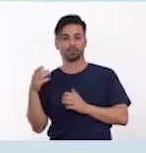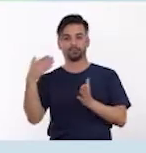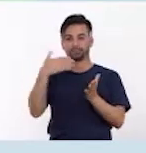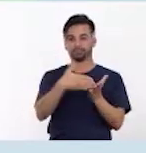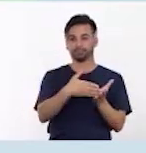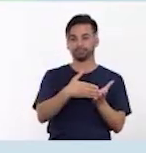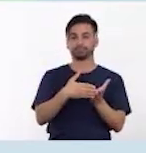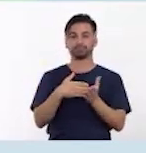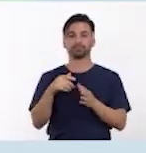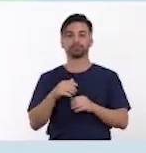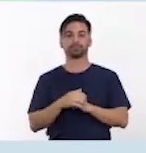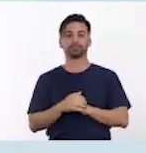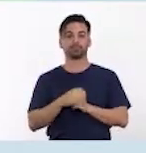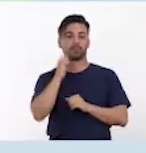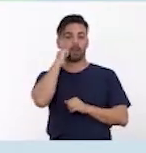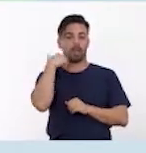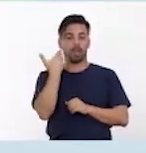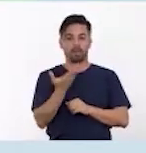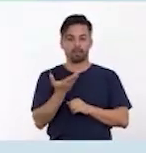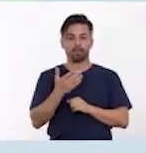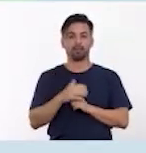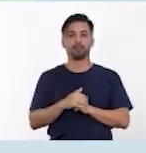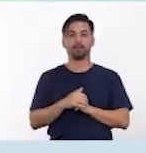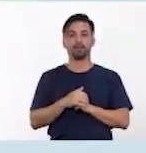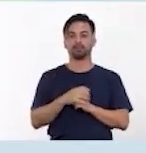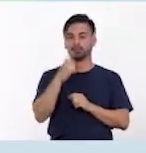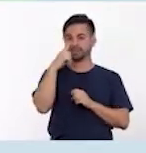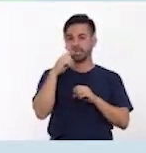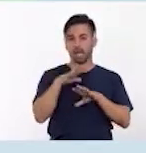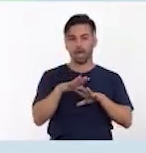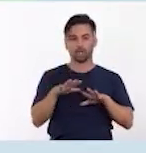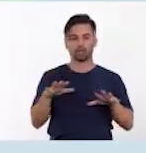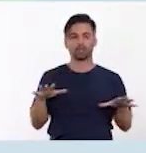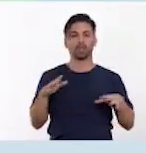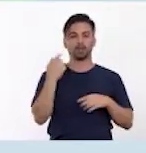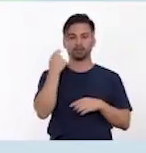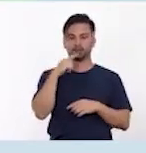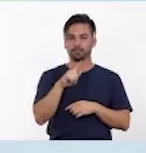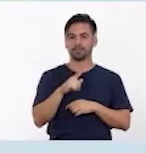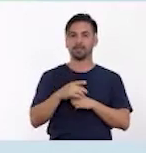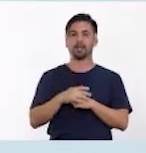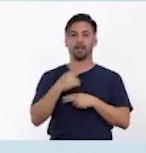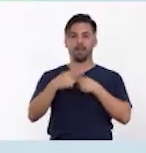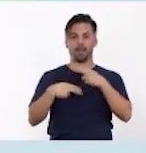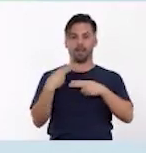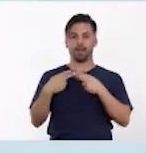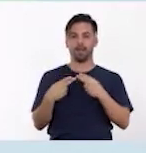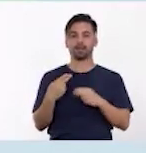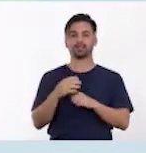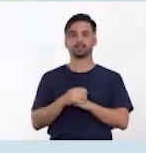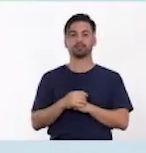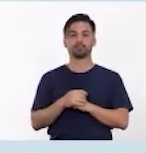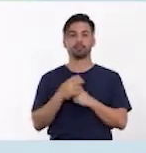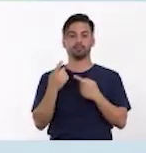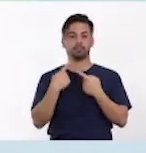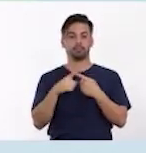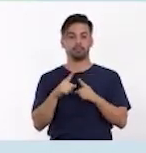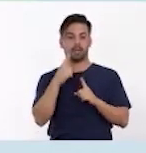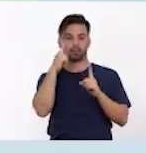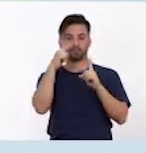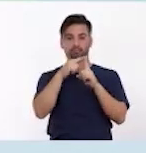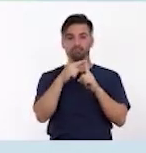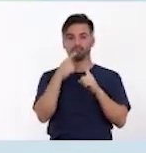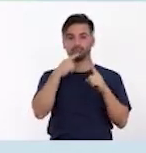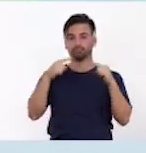naturales que inciden en los procesos dañinos, la actividad humana, los problemas de falta